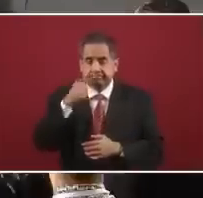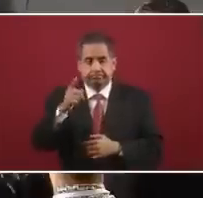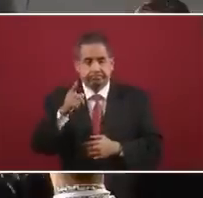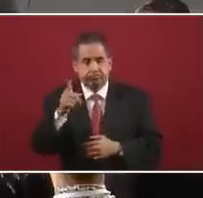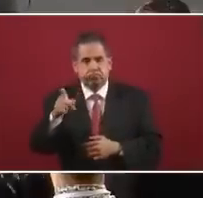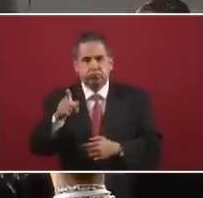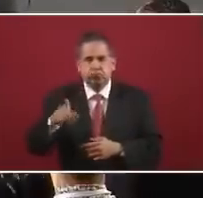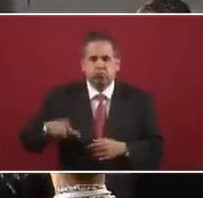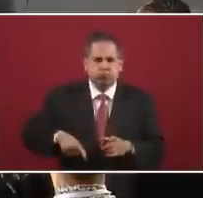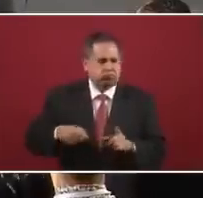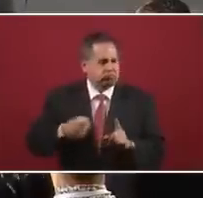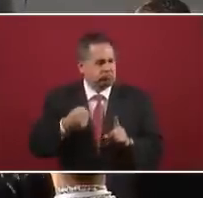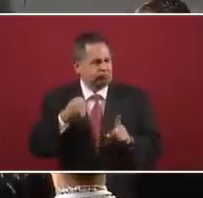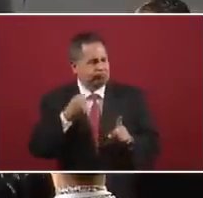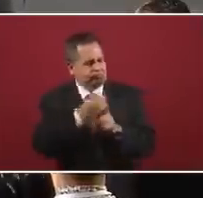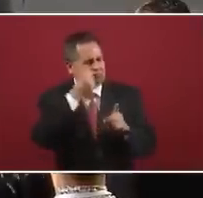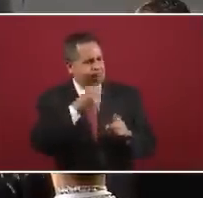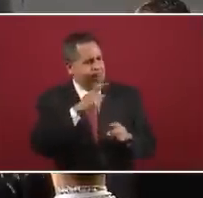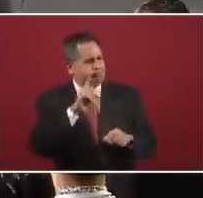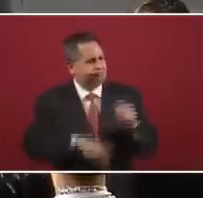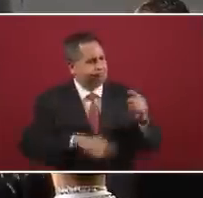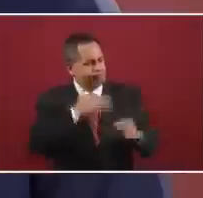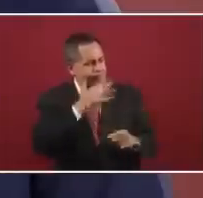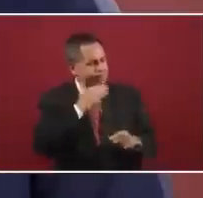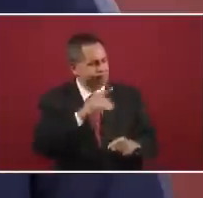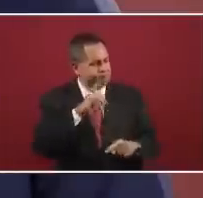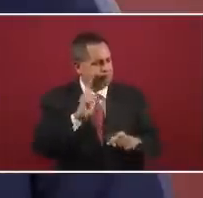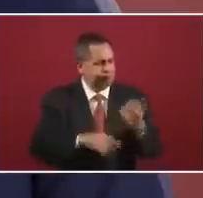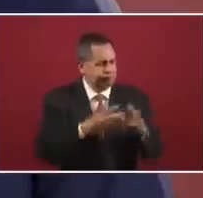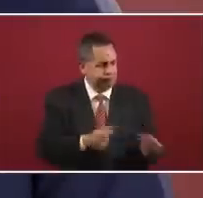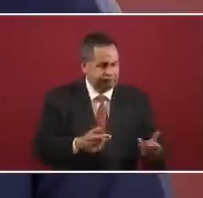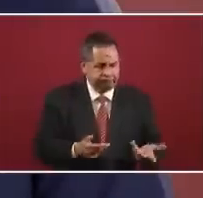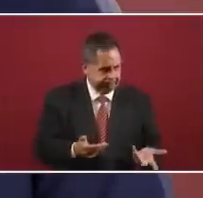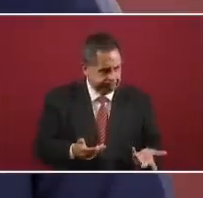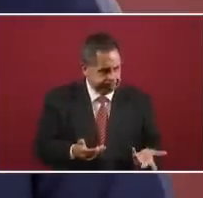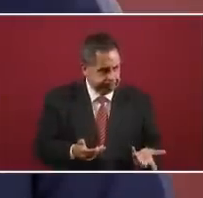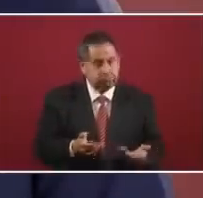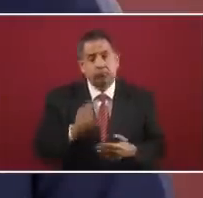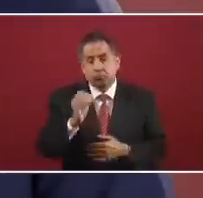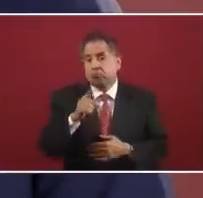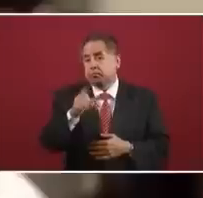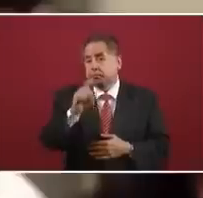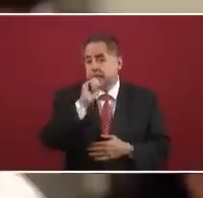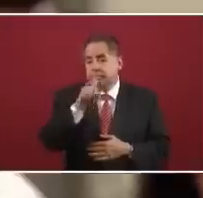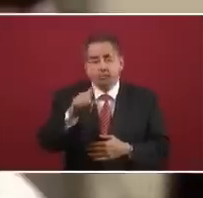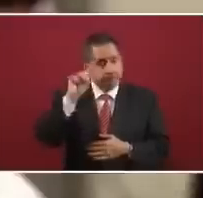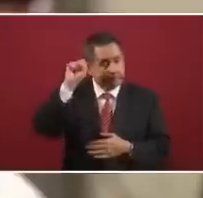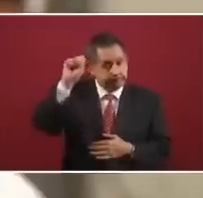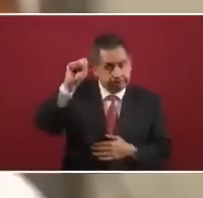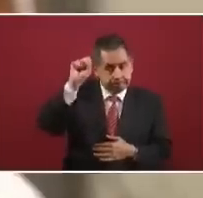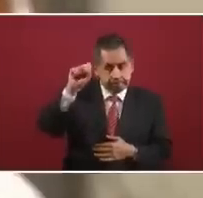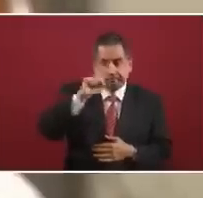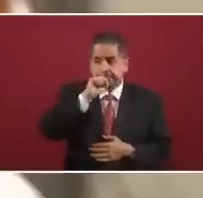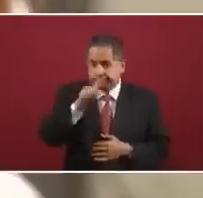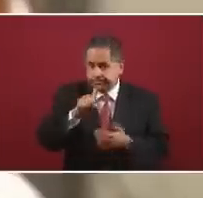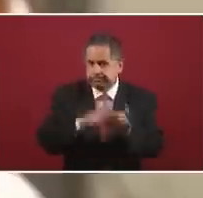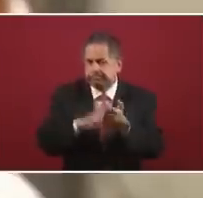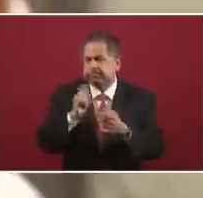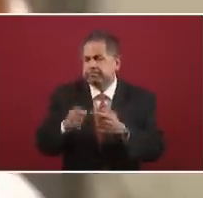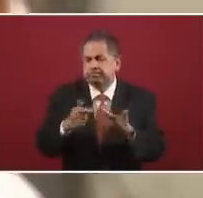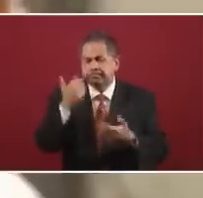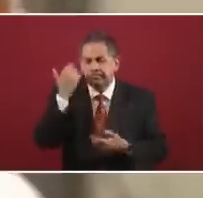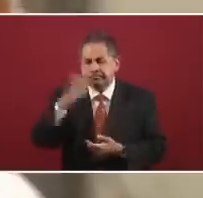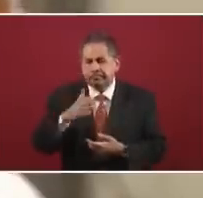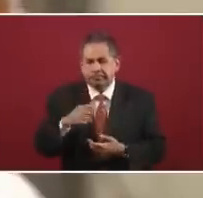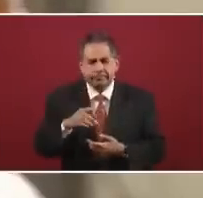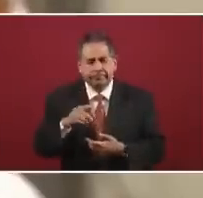su gobierno y en ese mismo sentido sobre el sindicalismo quisiera saber si será del